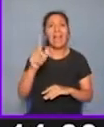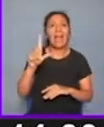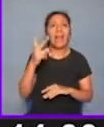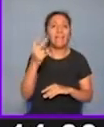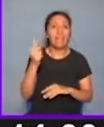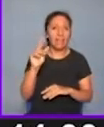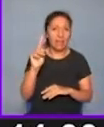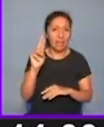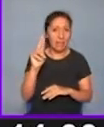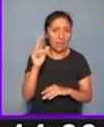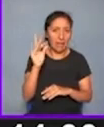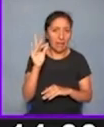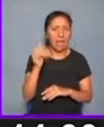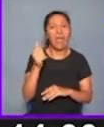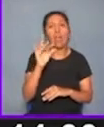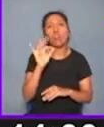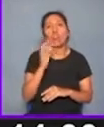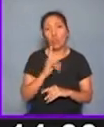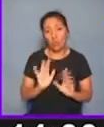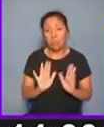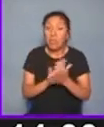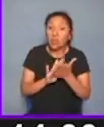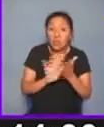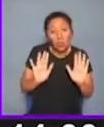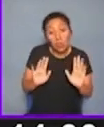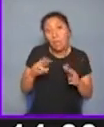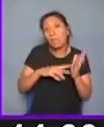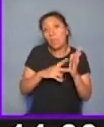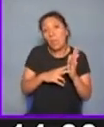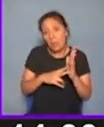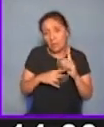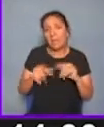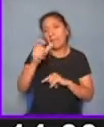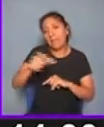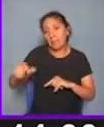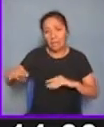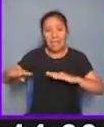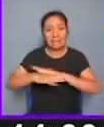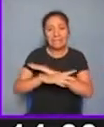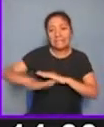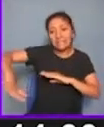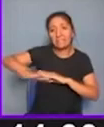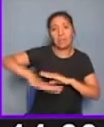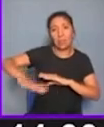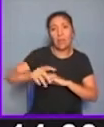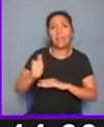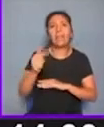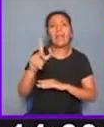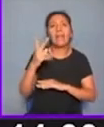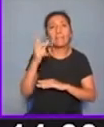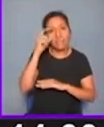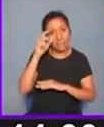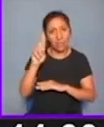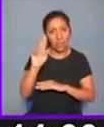sector y que ahí va a tener solución este problema que están padeciendo los los vecinos sobre todo de esa sector de calle alberro por último